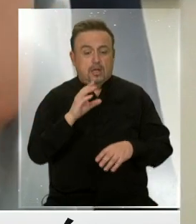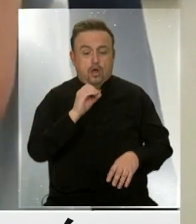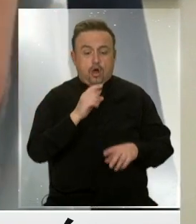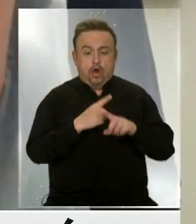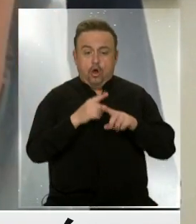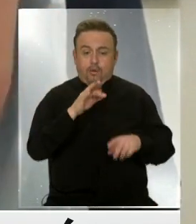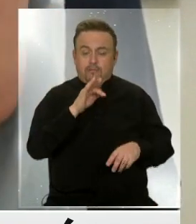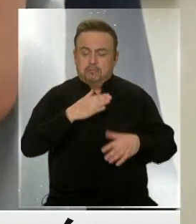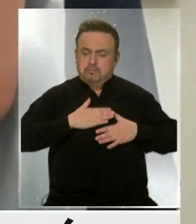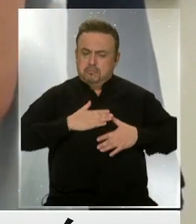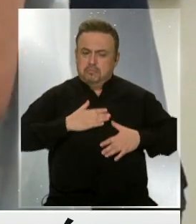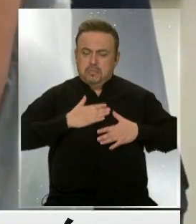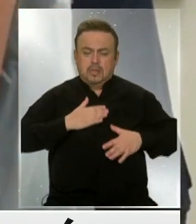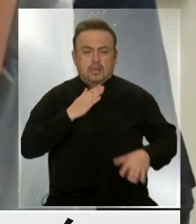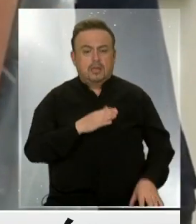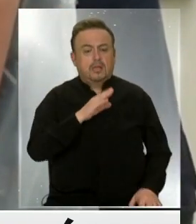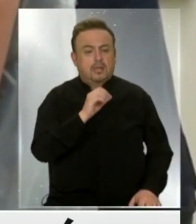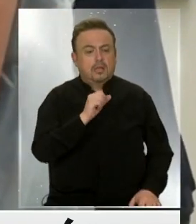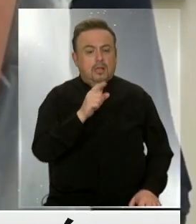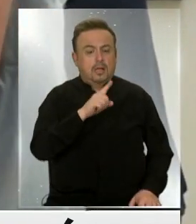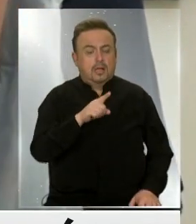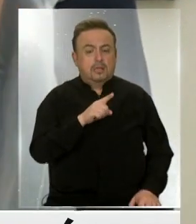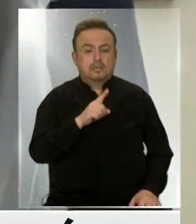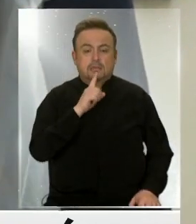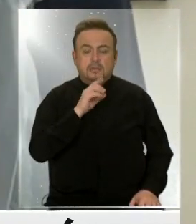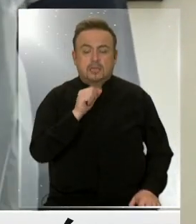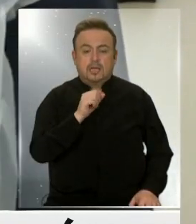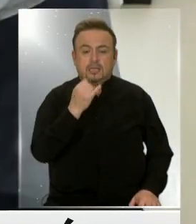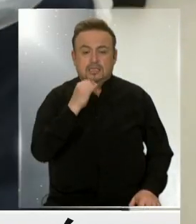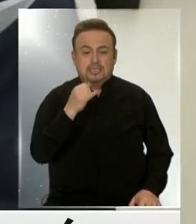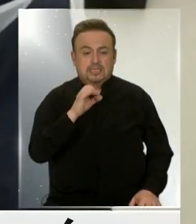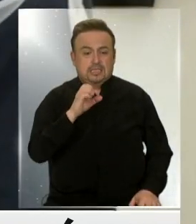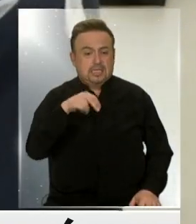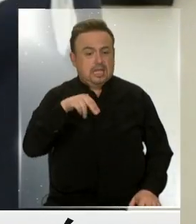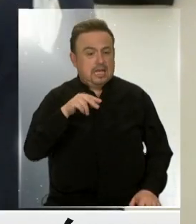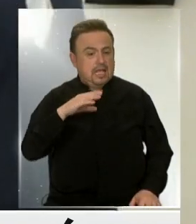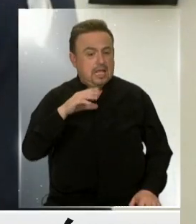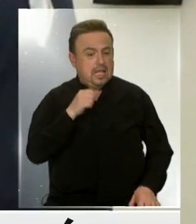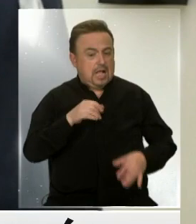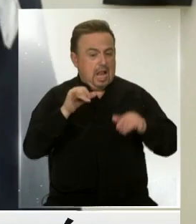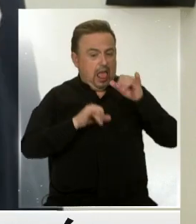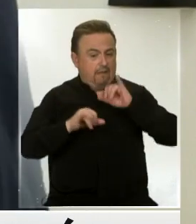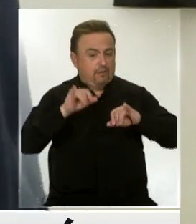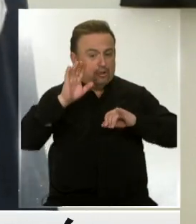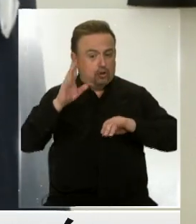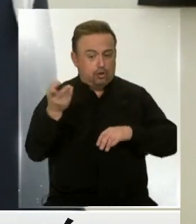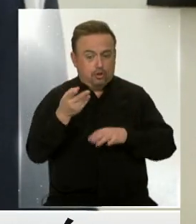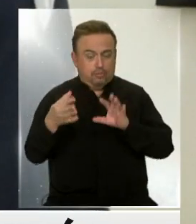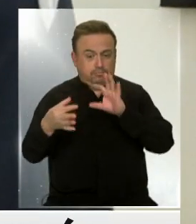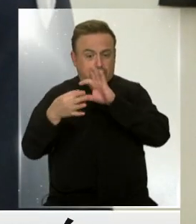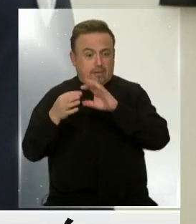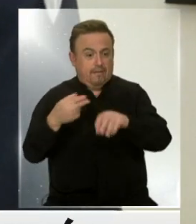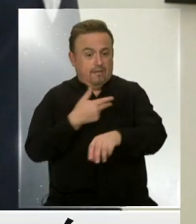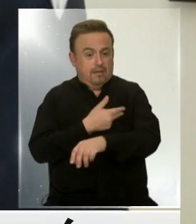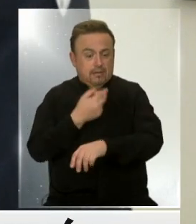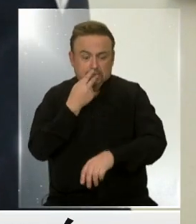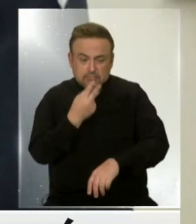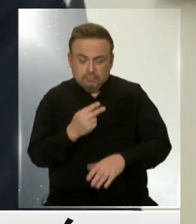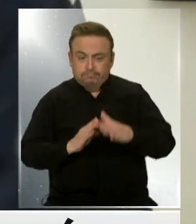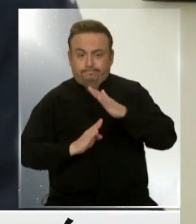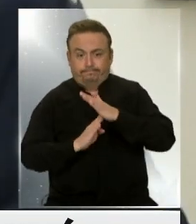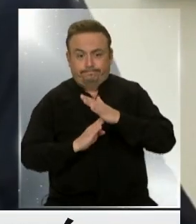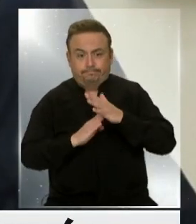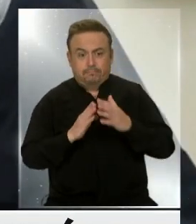calma, que sea cuando se hace una prueba muy masiva y una persona se ve afectada, claro, llama la atención e interrumpe porque